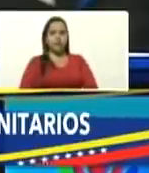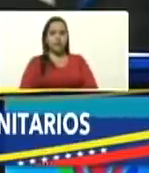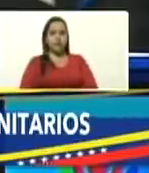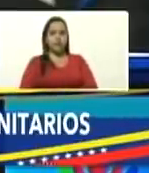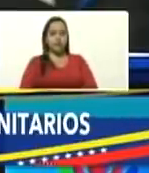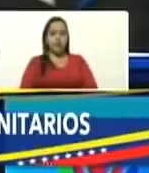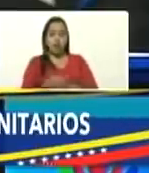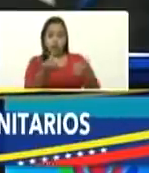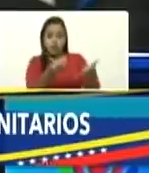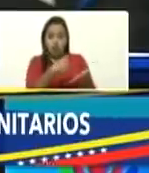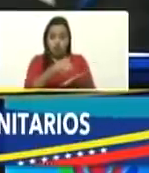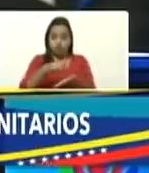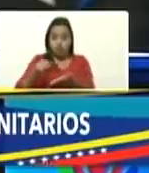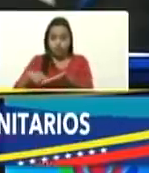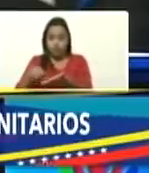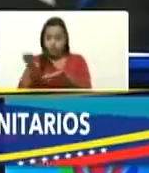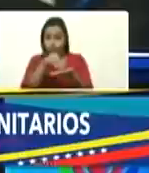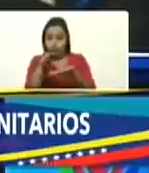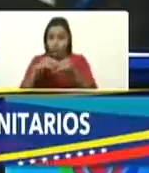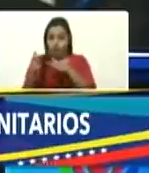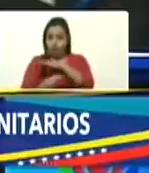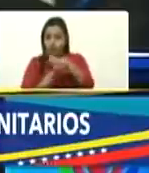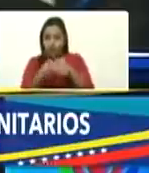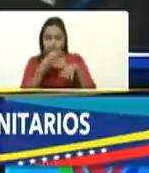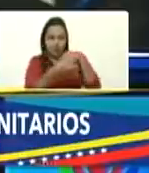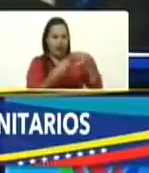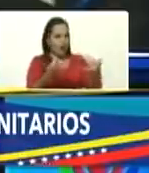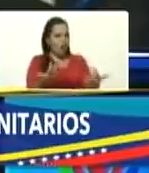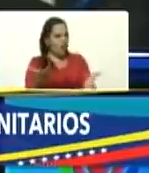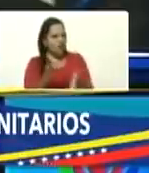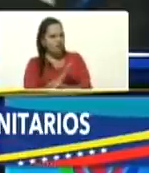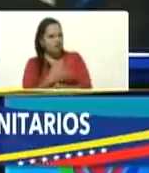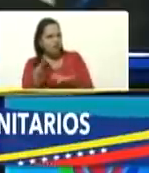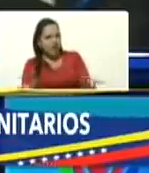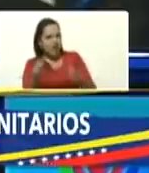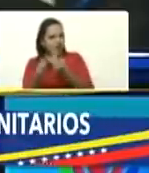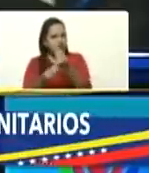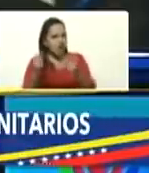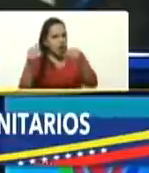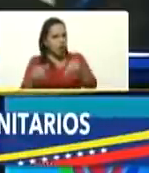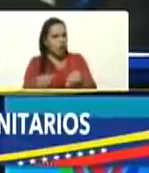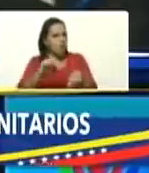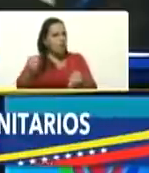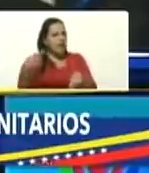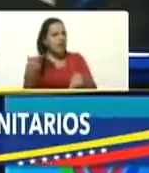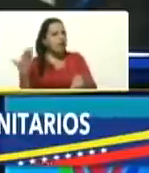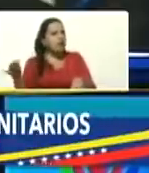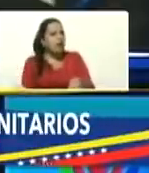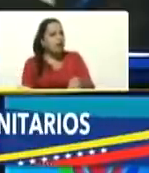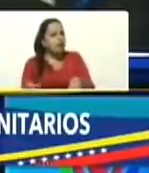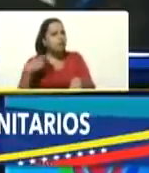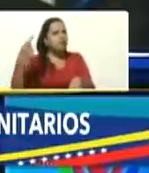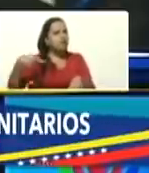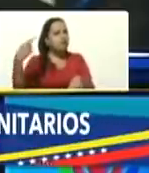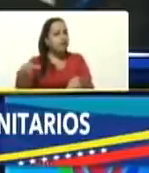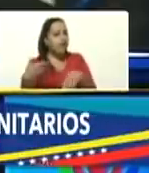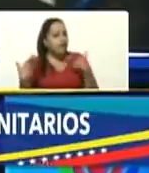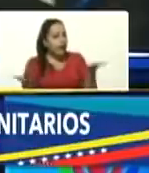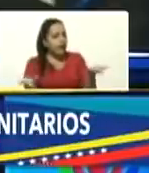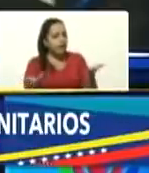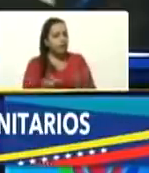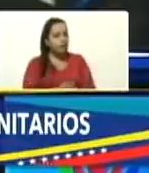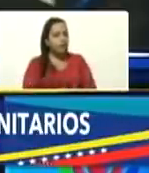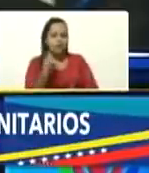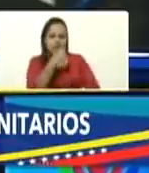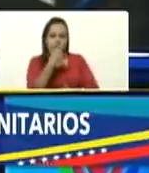Tomaste estos pasos que nos explicaste. ¿Y ahora qué? ¿Hoy qué? ¿Mañana qué? ¿Pasado mañana qué?